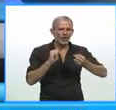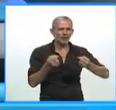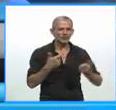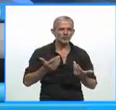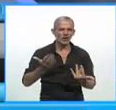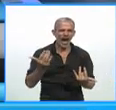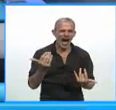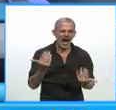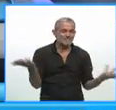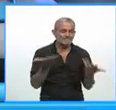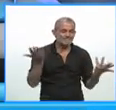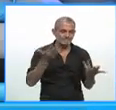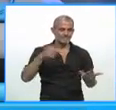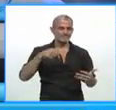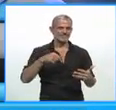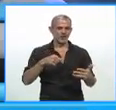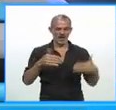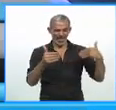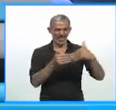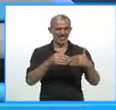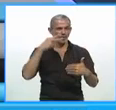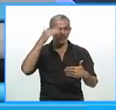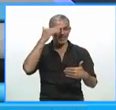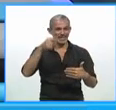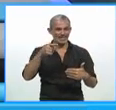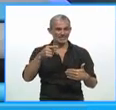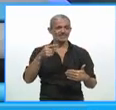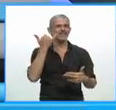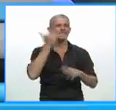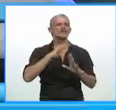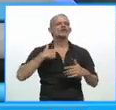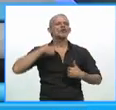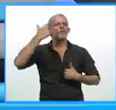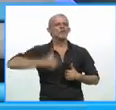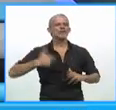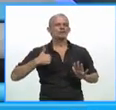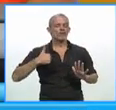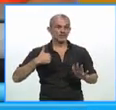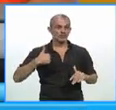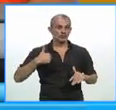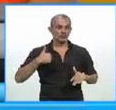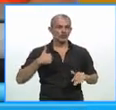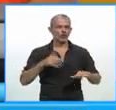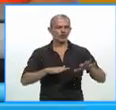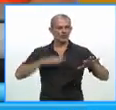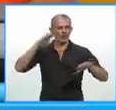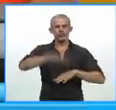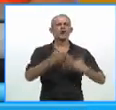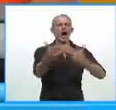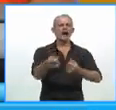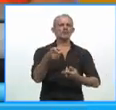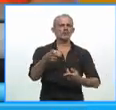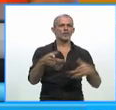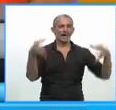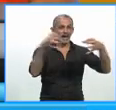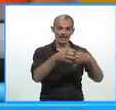nada, ahora fue justo a final de año, pude yo personalmente dar un gran salto para ayudar a Ceci a formar ese